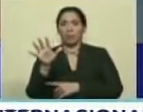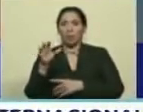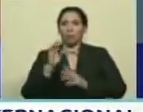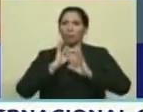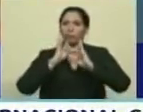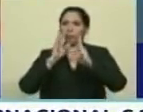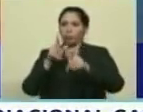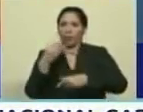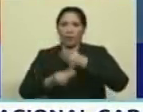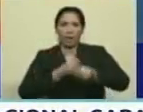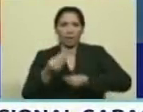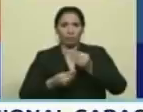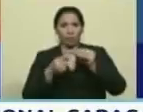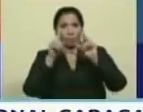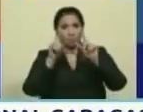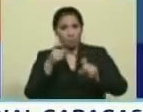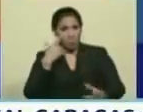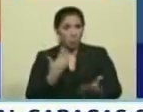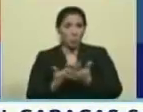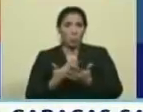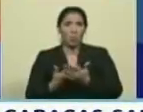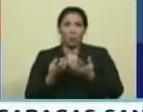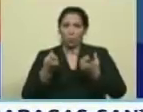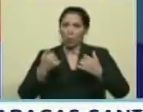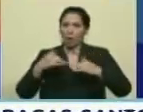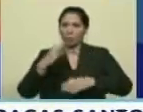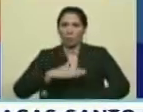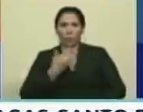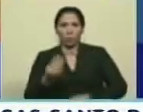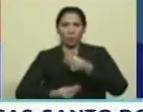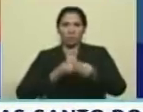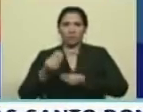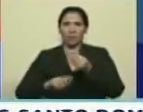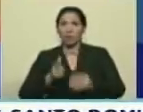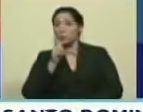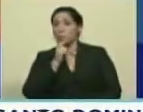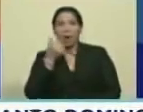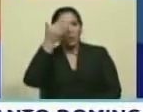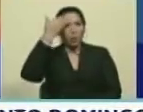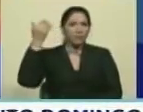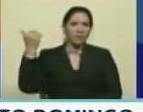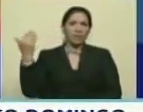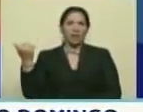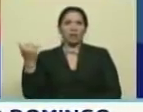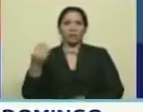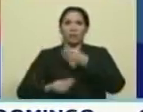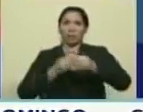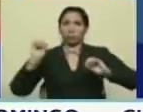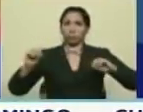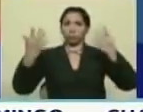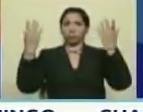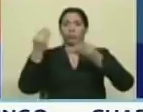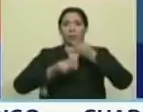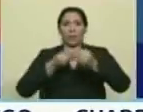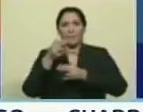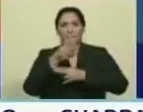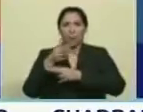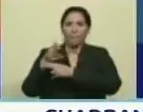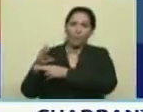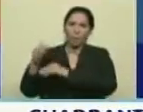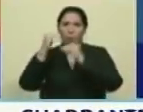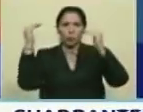hecho nos prueba cuánto se pudo hacer. No hay que olvidar que todo ello fue logrado bajo las balas de la